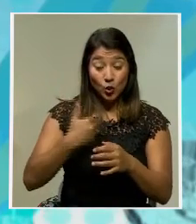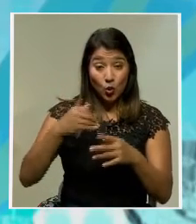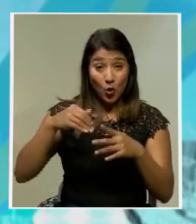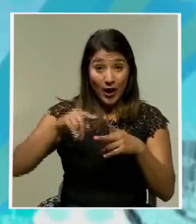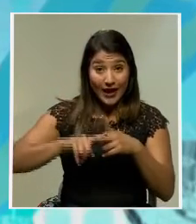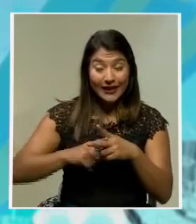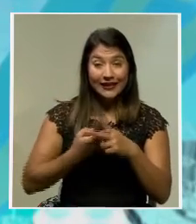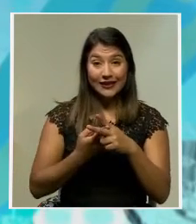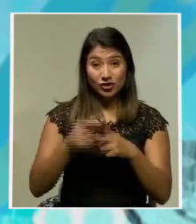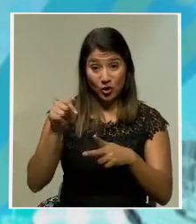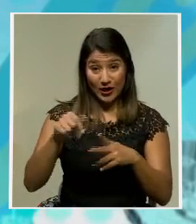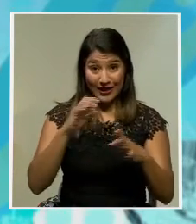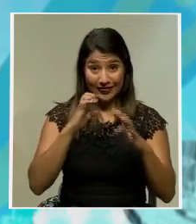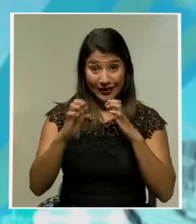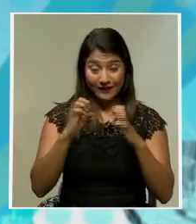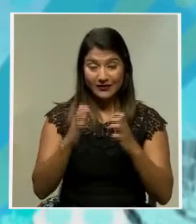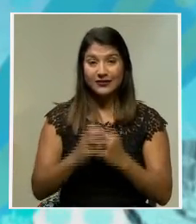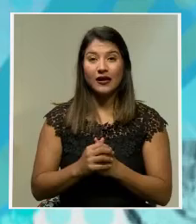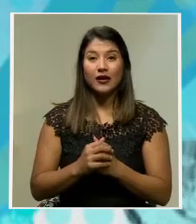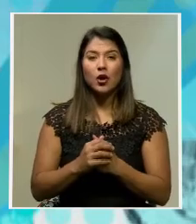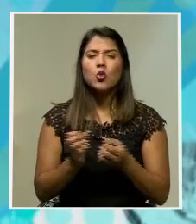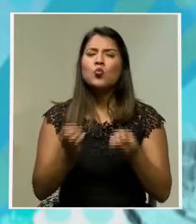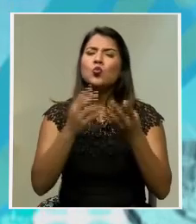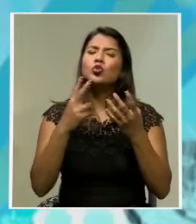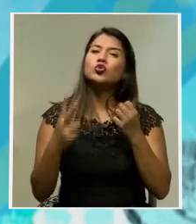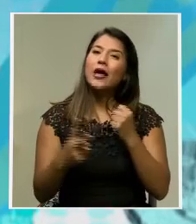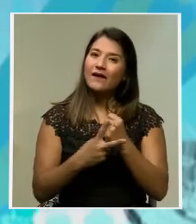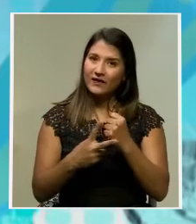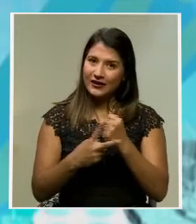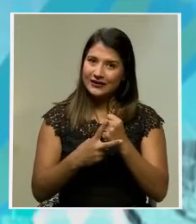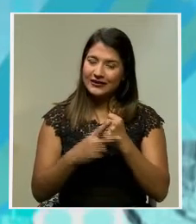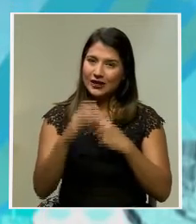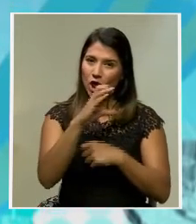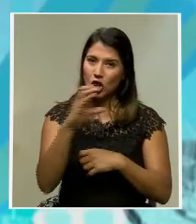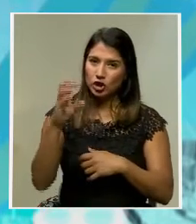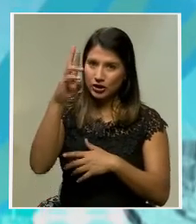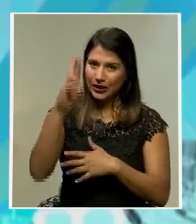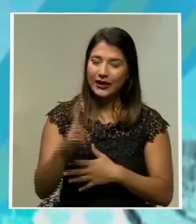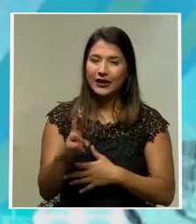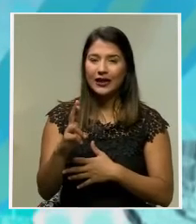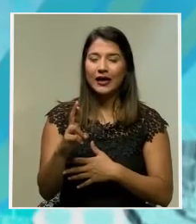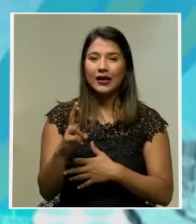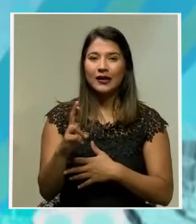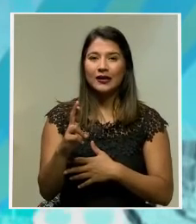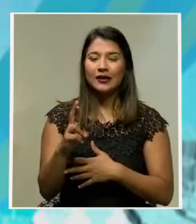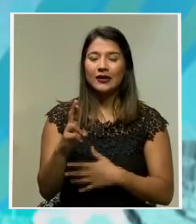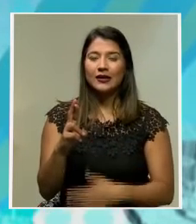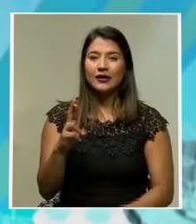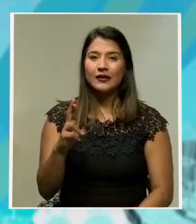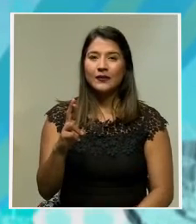a esta entrevista. Muchas veces el país funciona